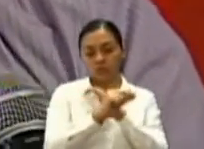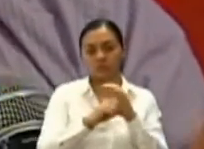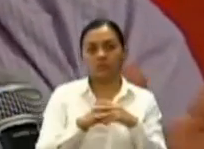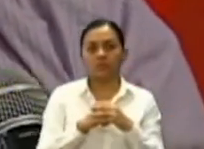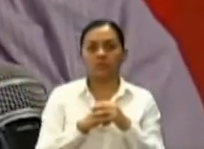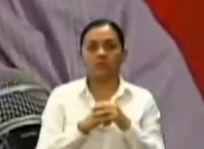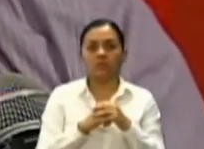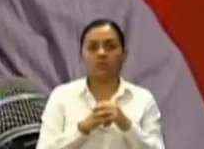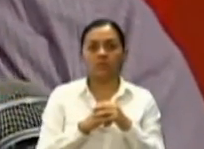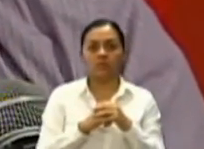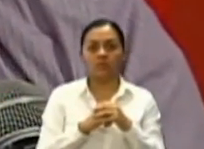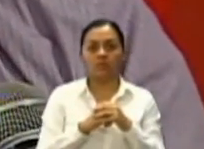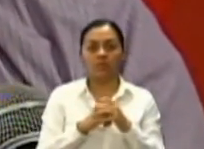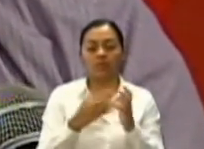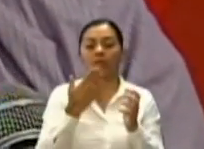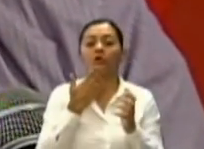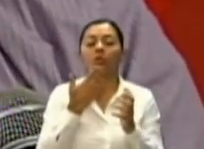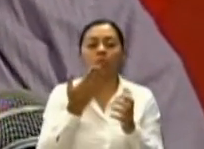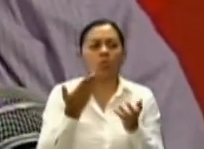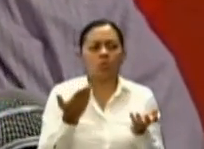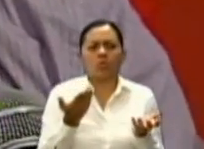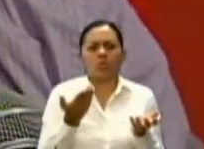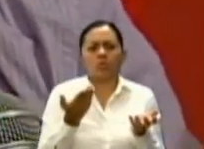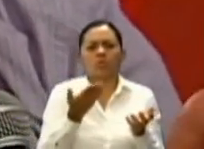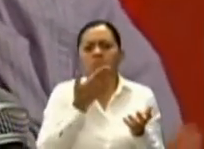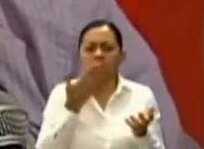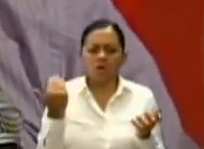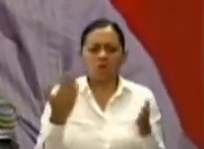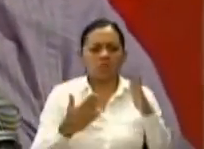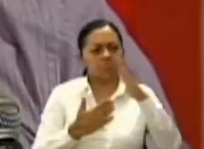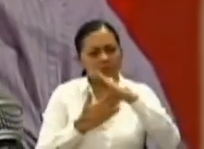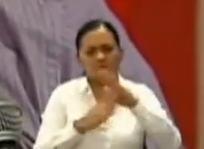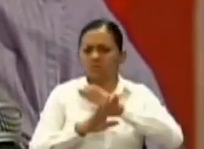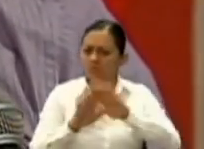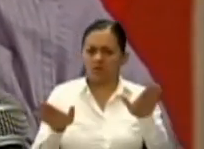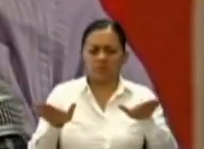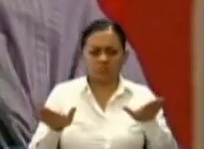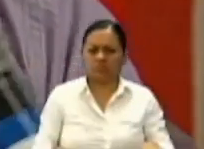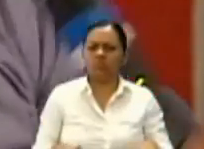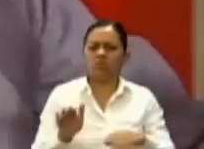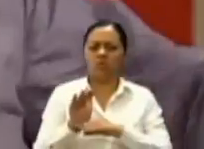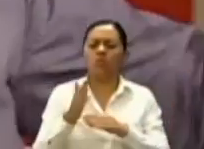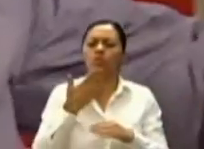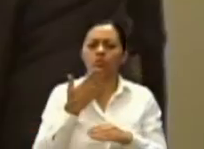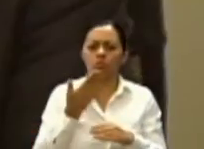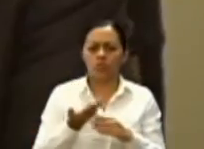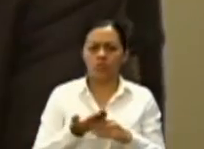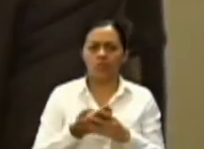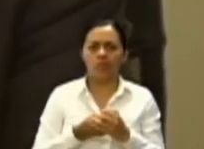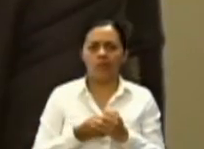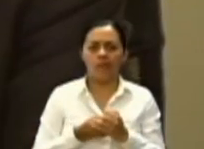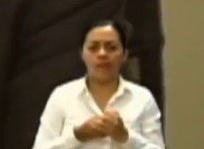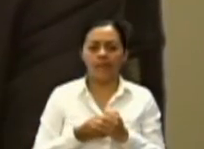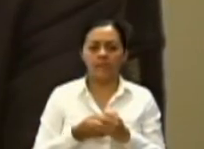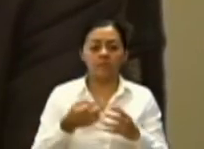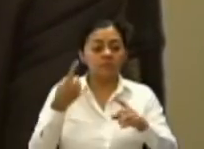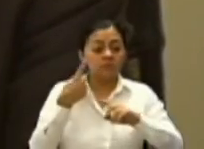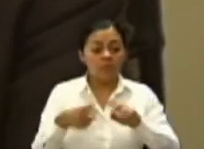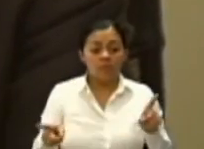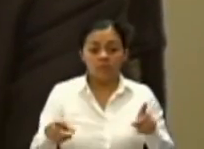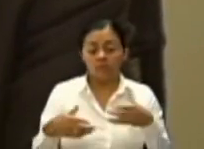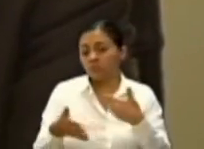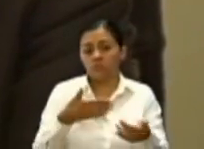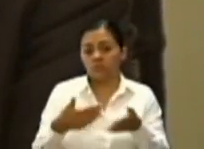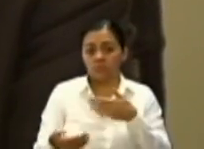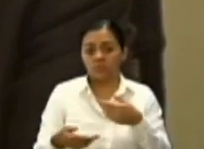cómo lograr la estabilidad en el país señor presidente con estos antecedentes de todas formas ha sido bienvenido que algunos de ellos no éramos